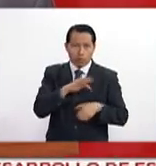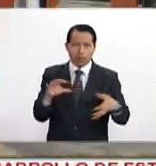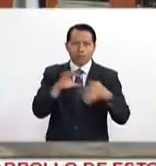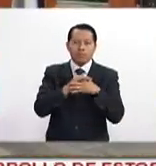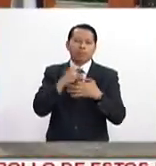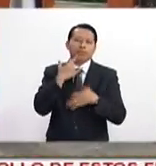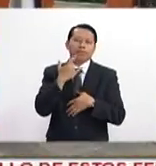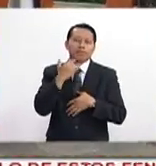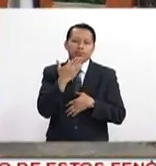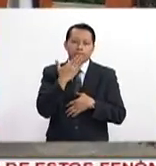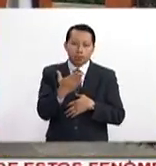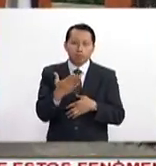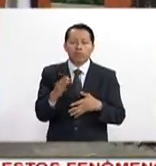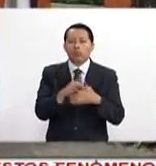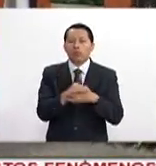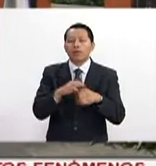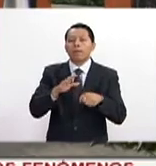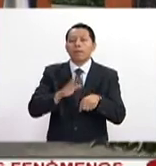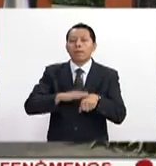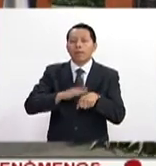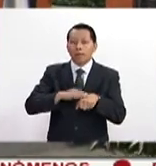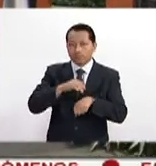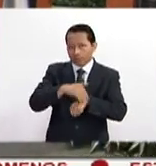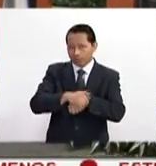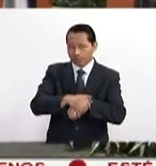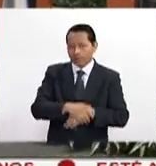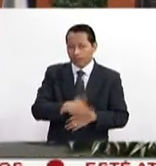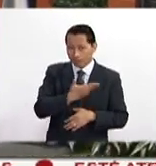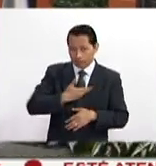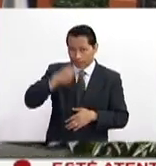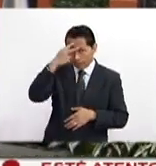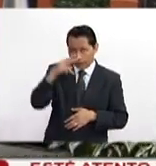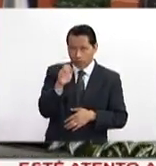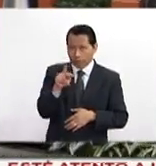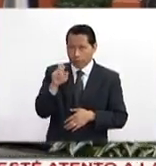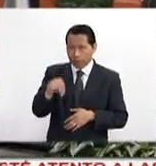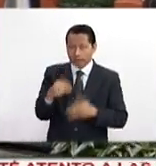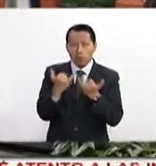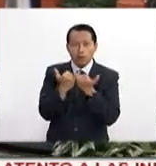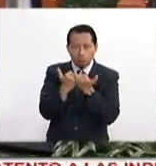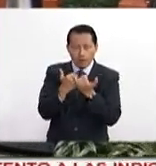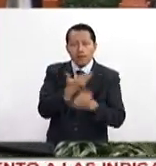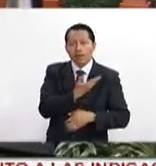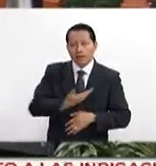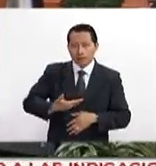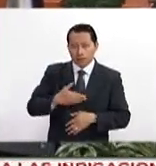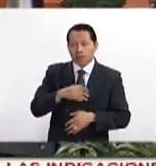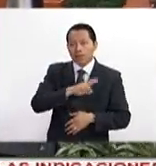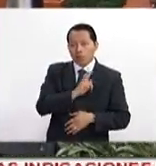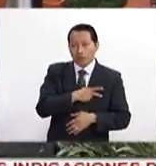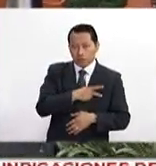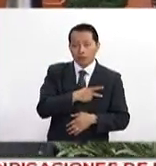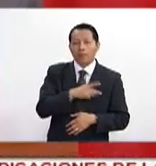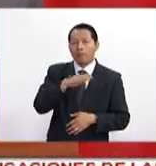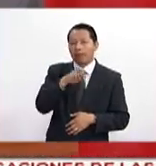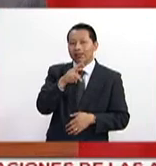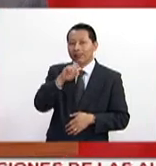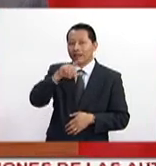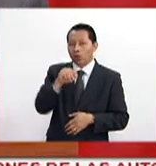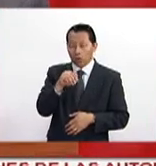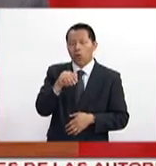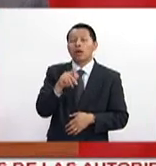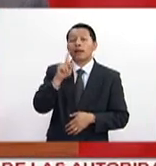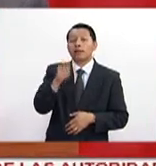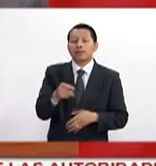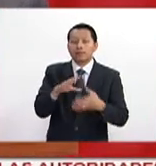y consolidar una amistad. El presidente de México, Enrique Peña Nieto, y su homólogo portugués, Marcelo Rebelo de Sousa, acordaron